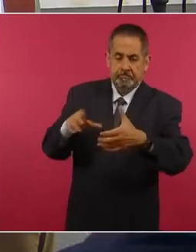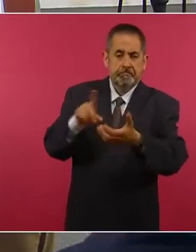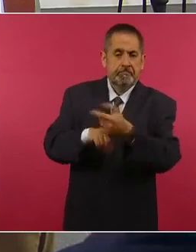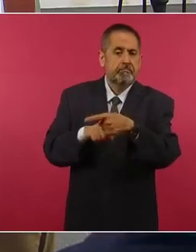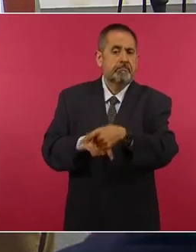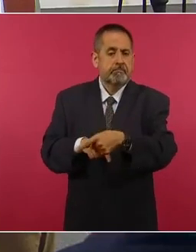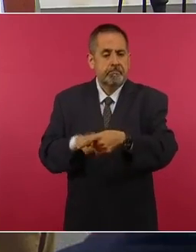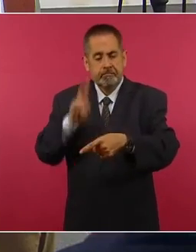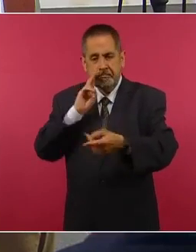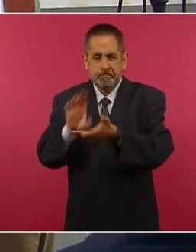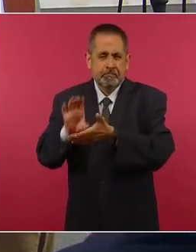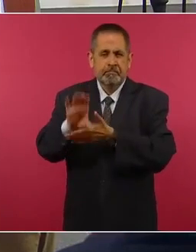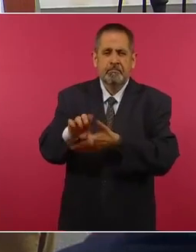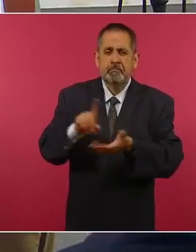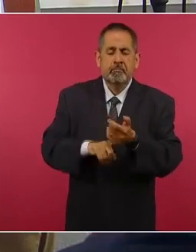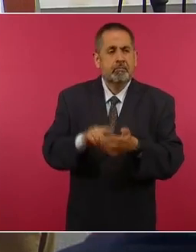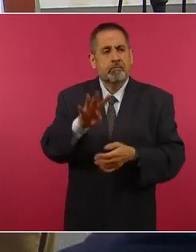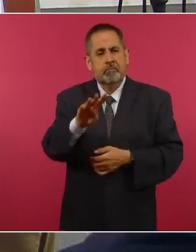Va a ser una inversión de